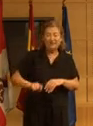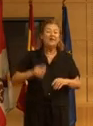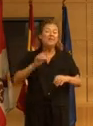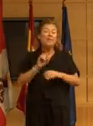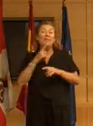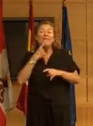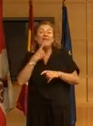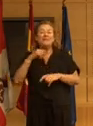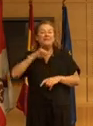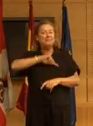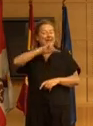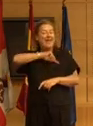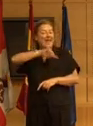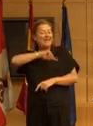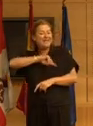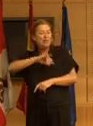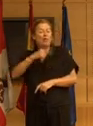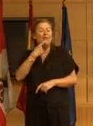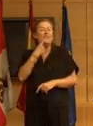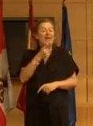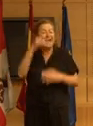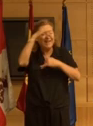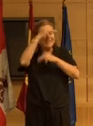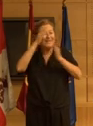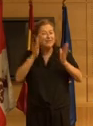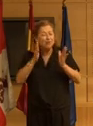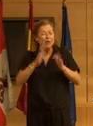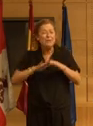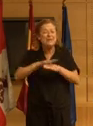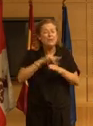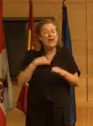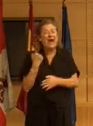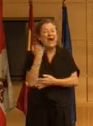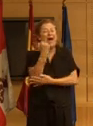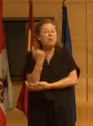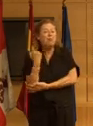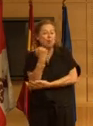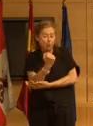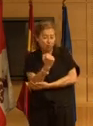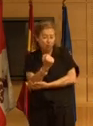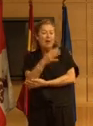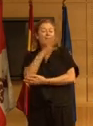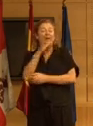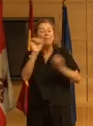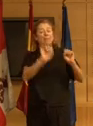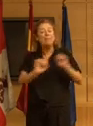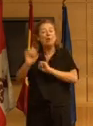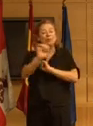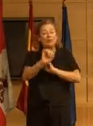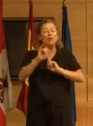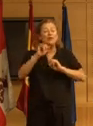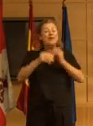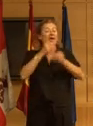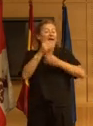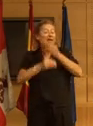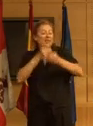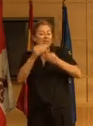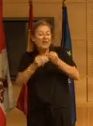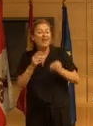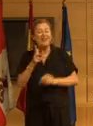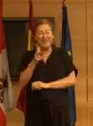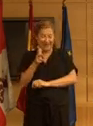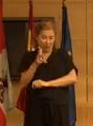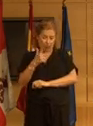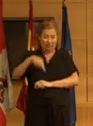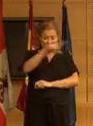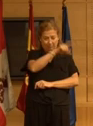el enfoque ético y define una atención basada en apoyos para la protección y el ejercicio de los